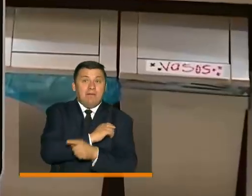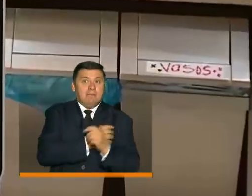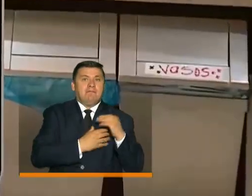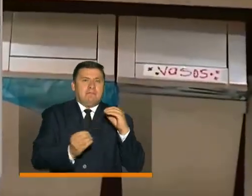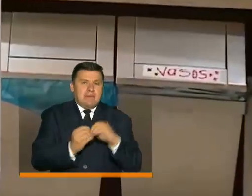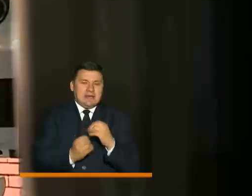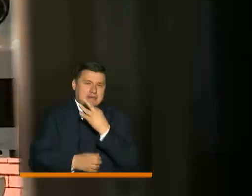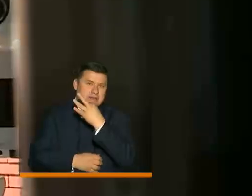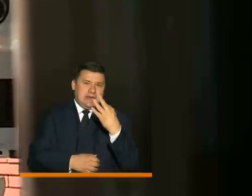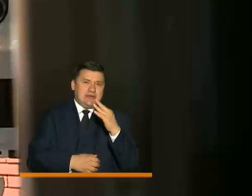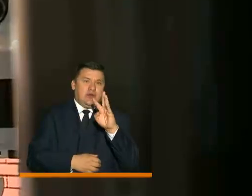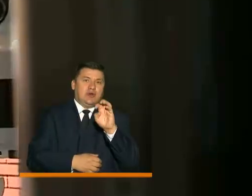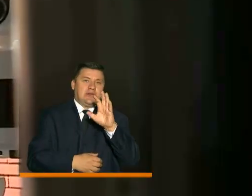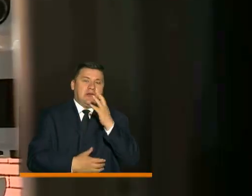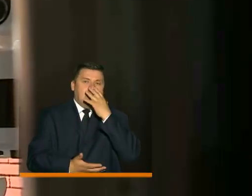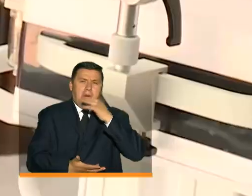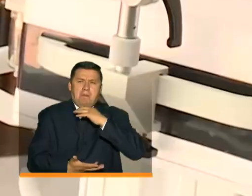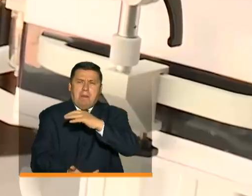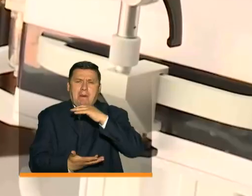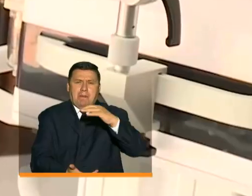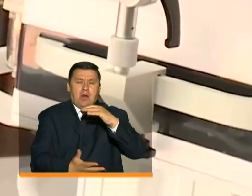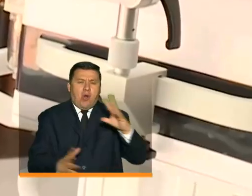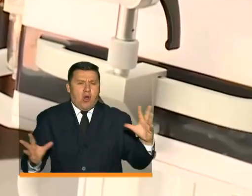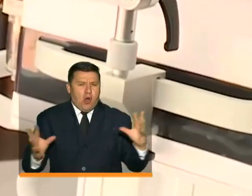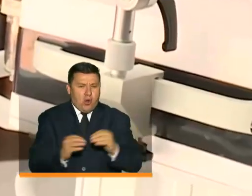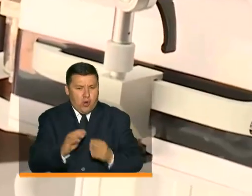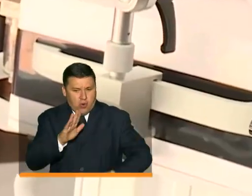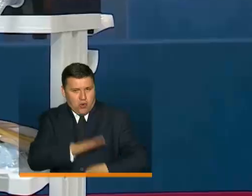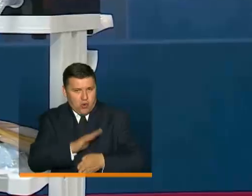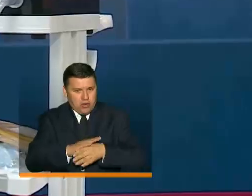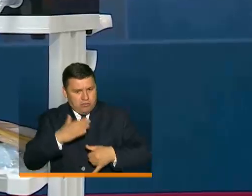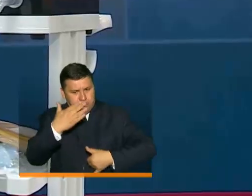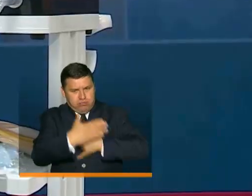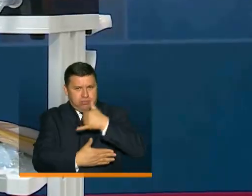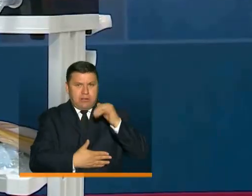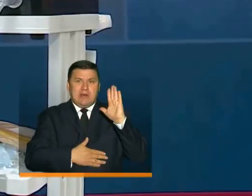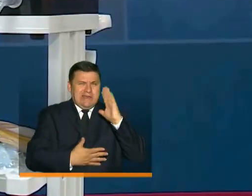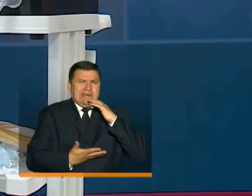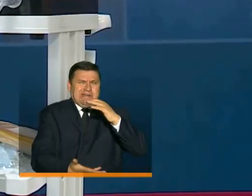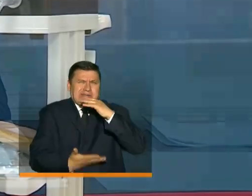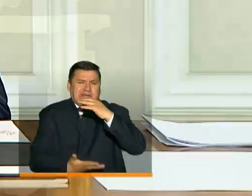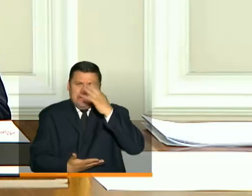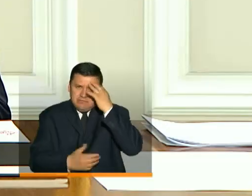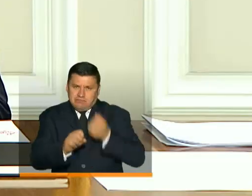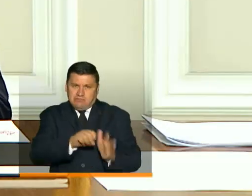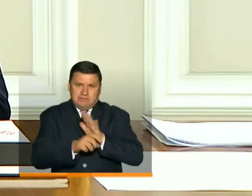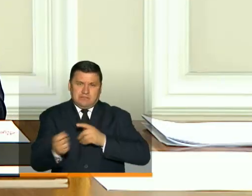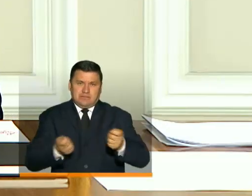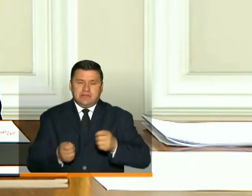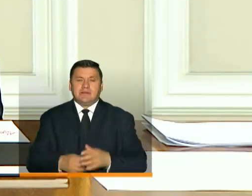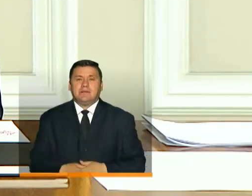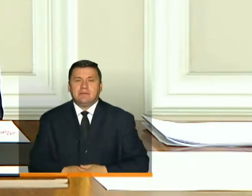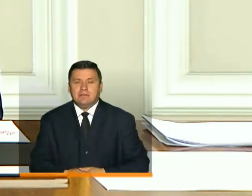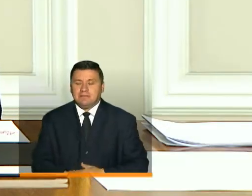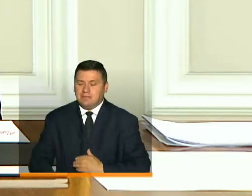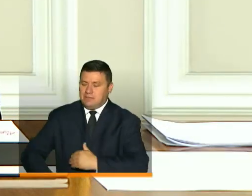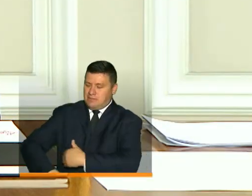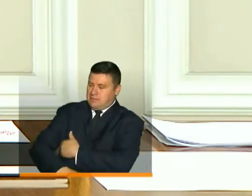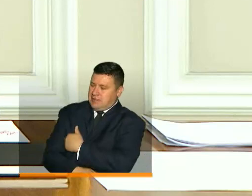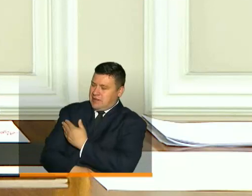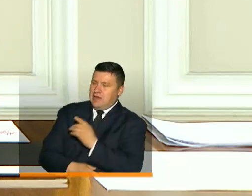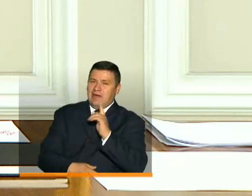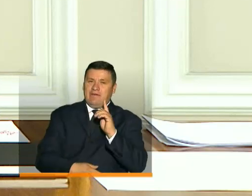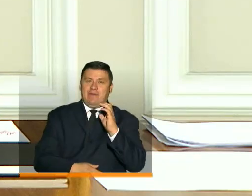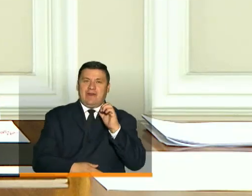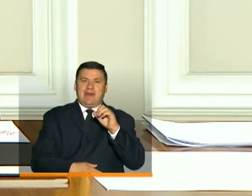recibirán 383 ventiladores para continuar en este frente contra el COVID. Ministro Fernando Ruiz,